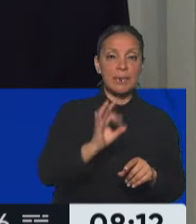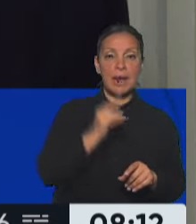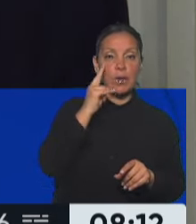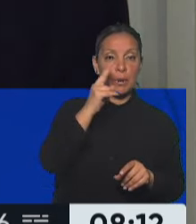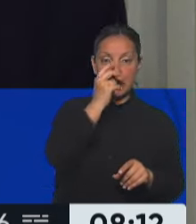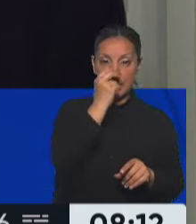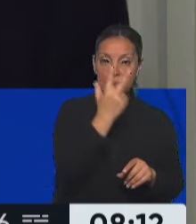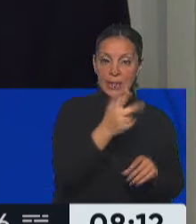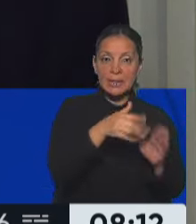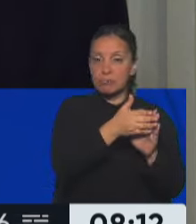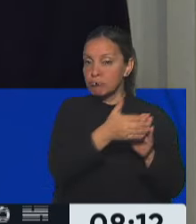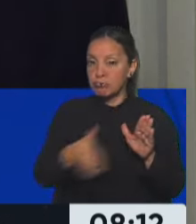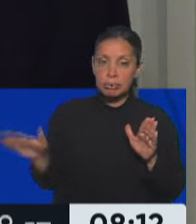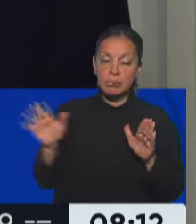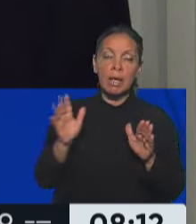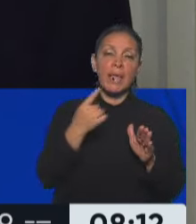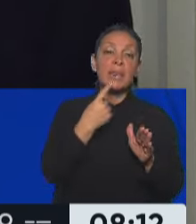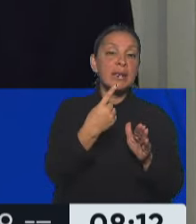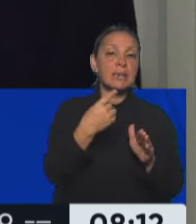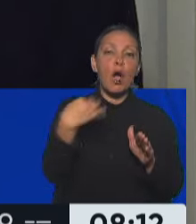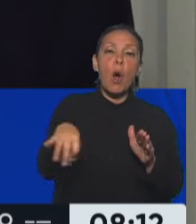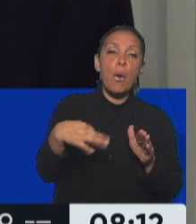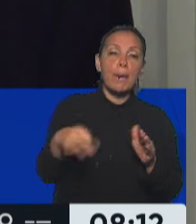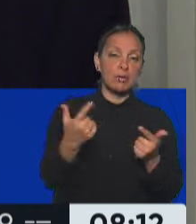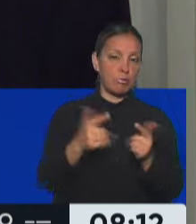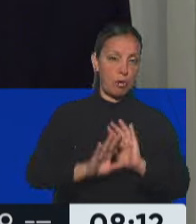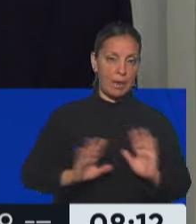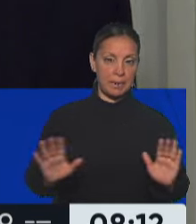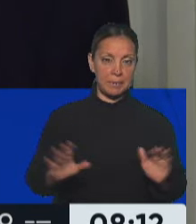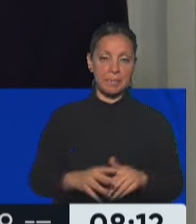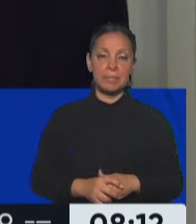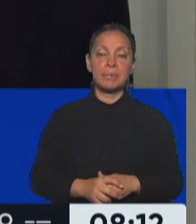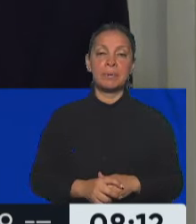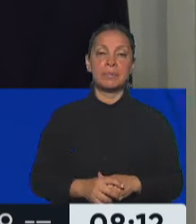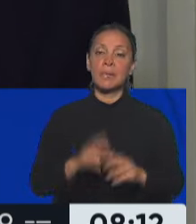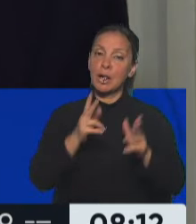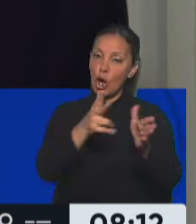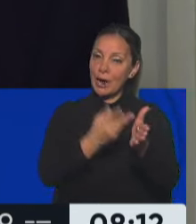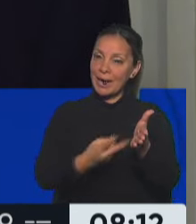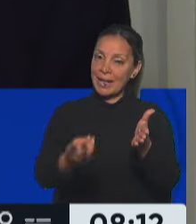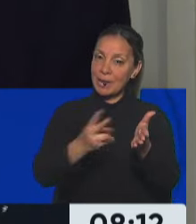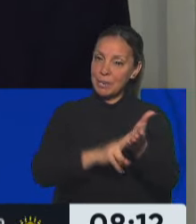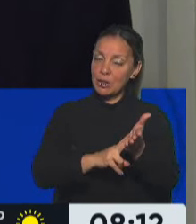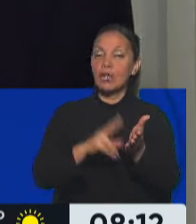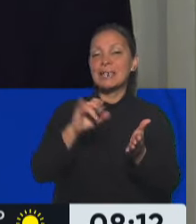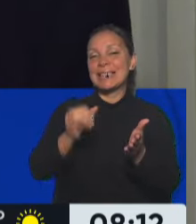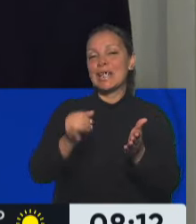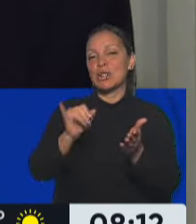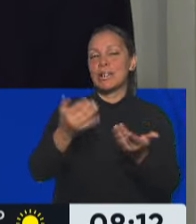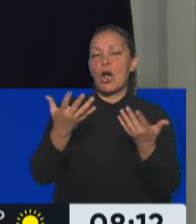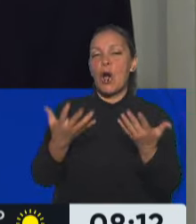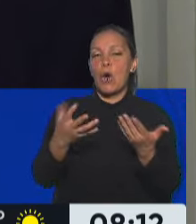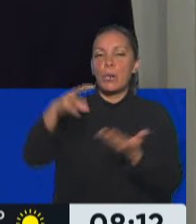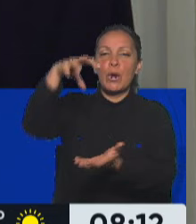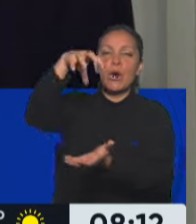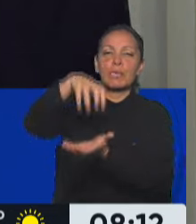es obligatorio registrar los contratos en la fip reitero los contratos comerciales Por supuesto que se registren o no